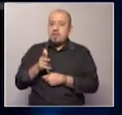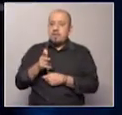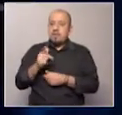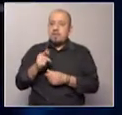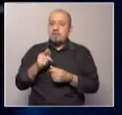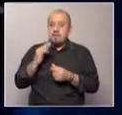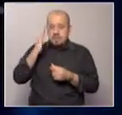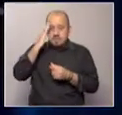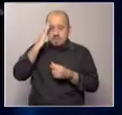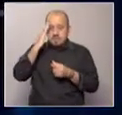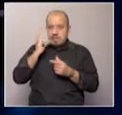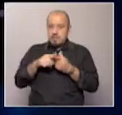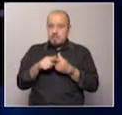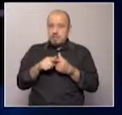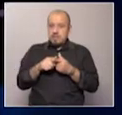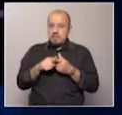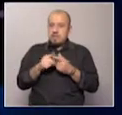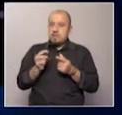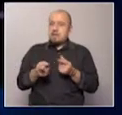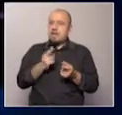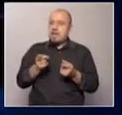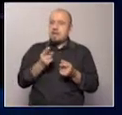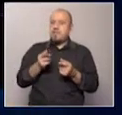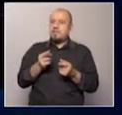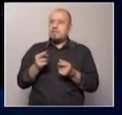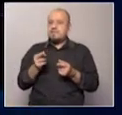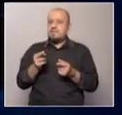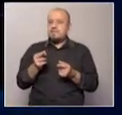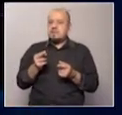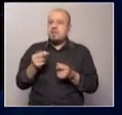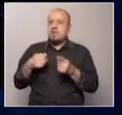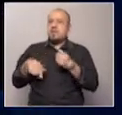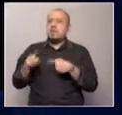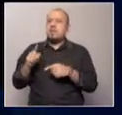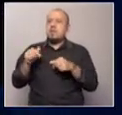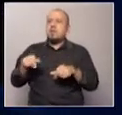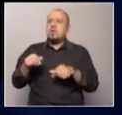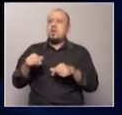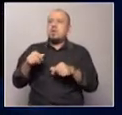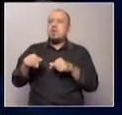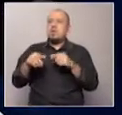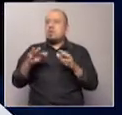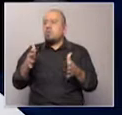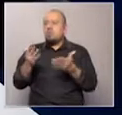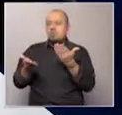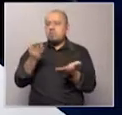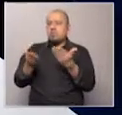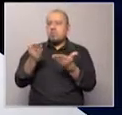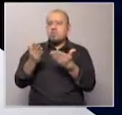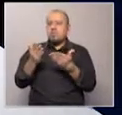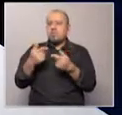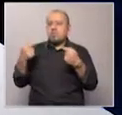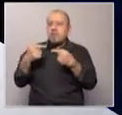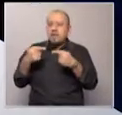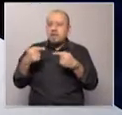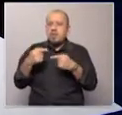instrumento raro un instrumento un oxímoron es como un blanco negro un gordo flaco un largo corte en realidad se